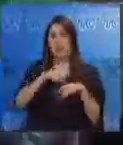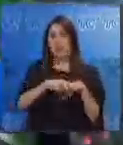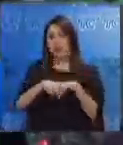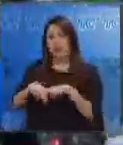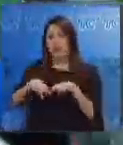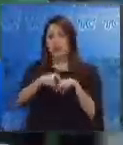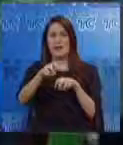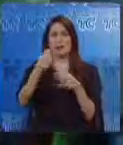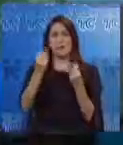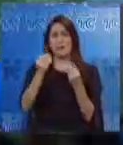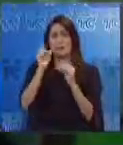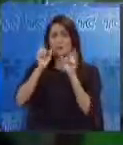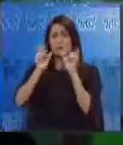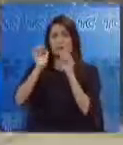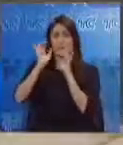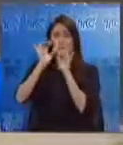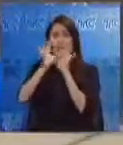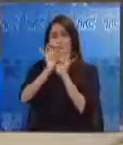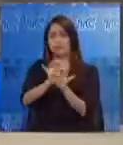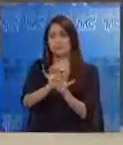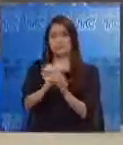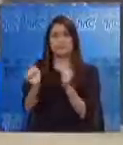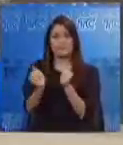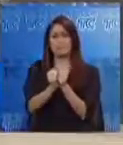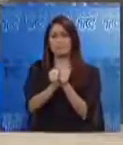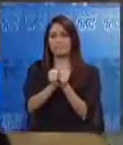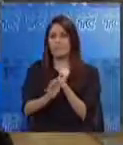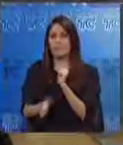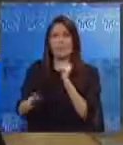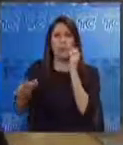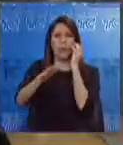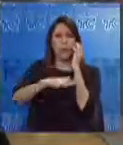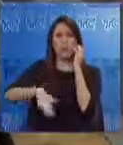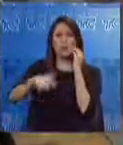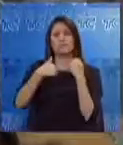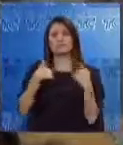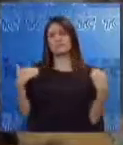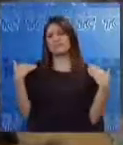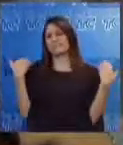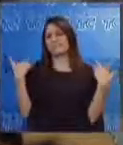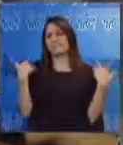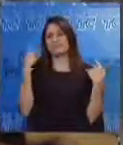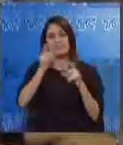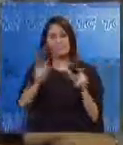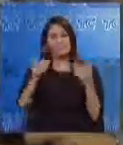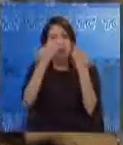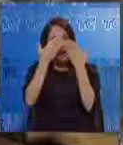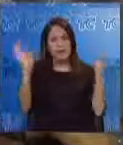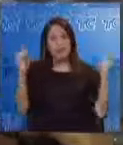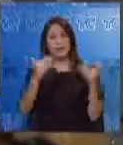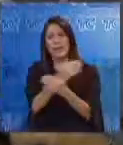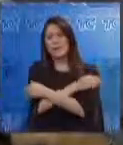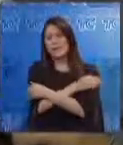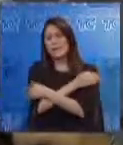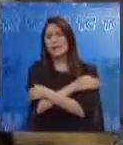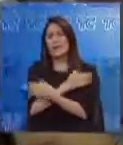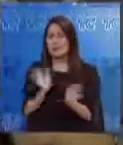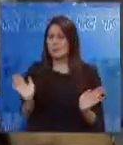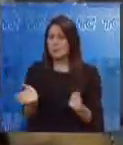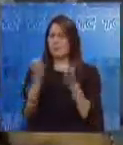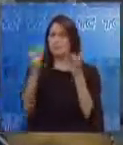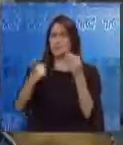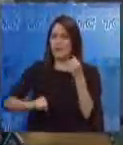multitud de simpatizantes y ciudadanía acompañaban en el recorrido nos llena de alegría porque nos abren la puerta de abrazo nos dicen vamos